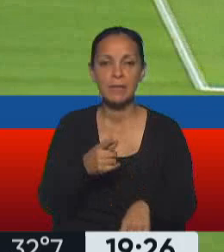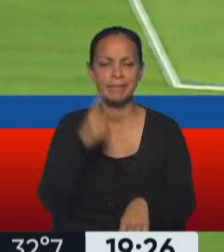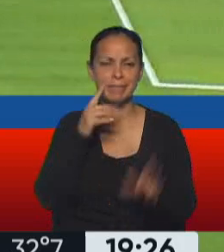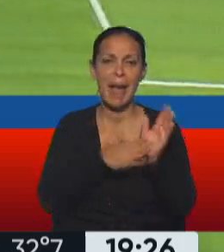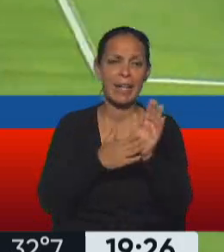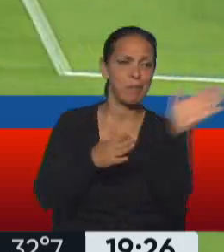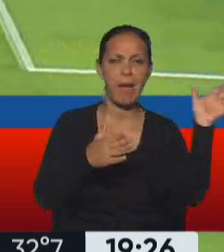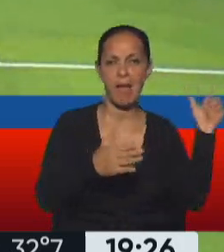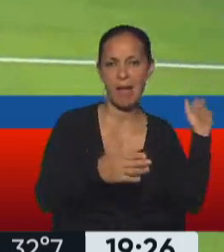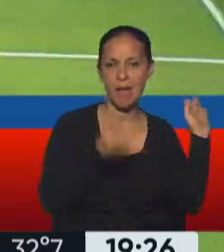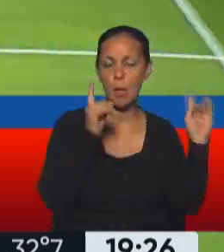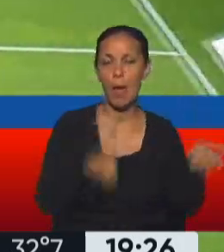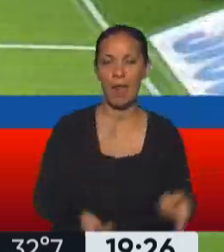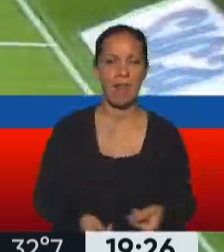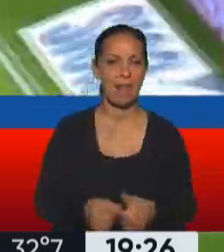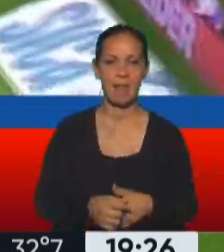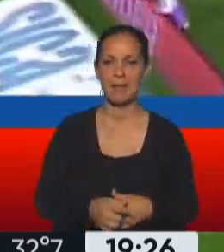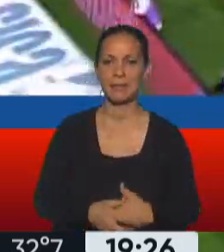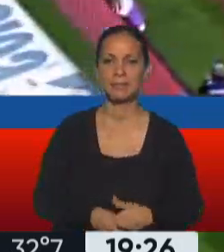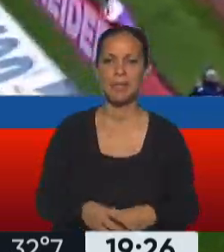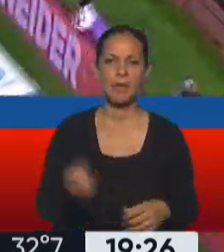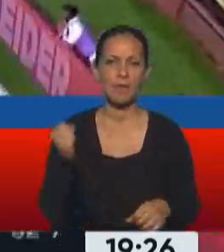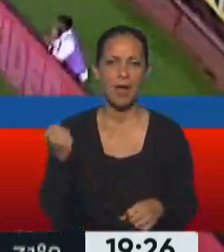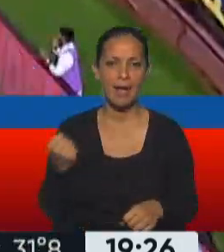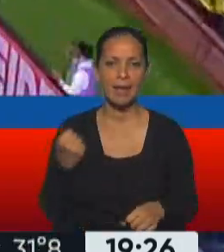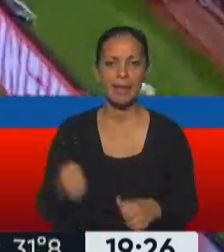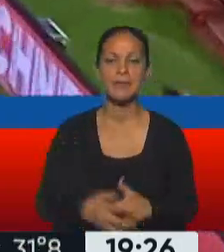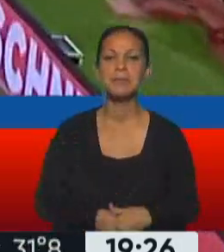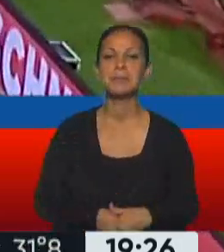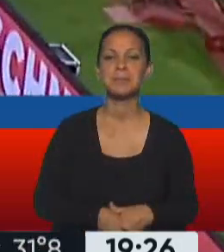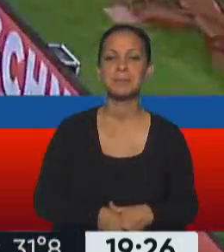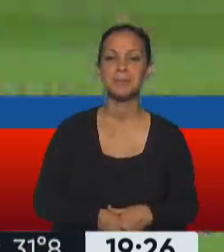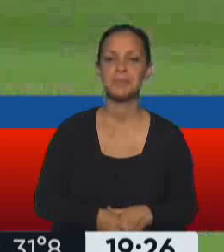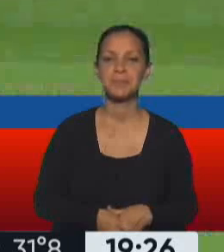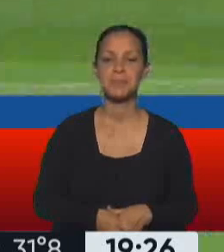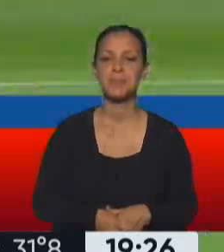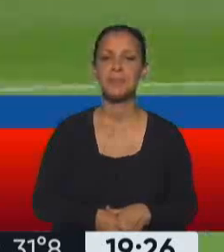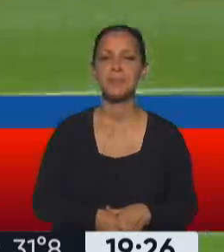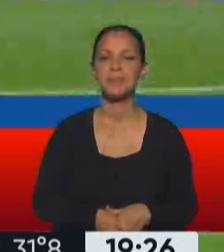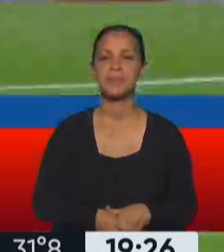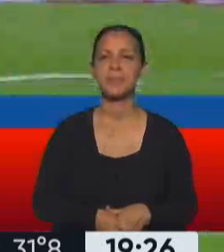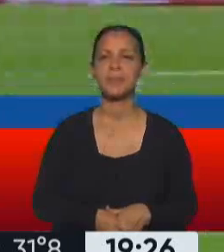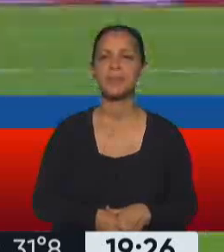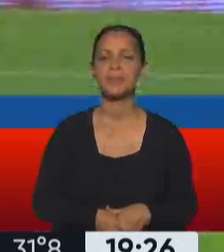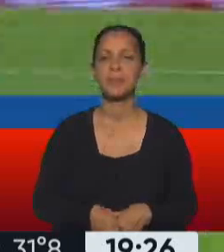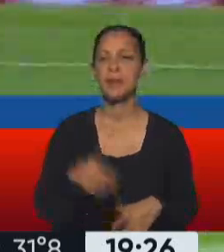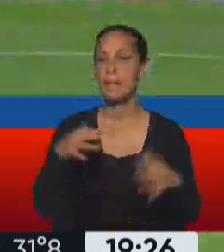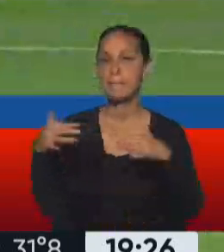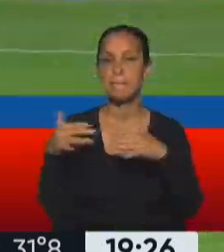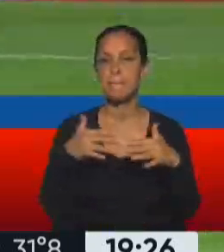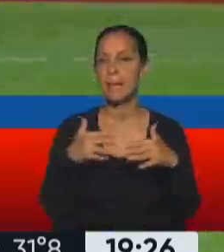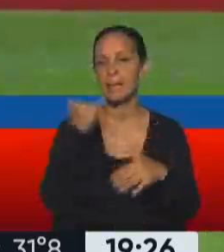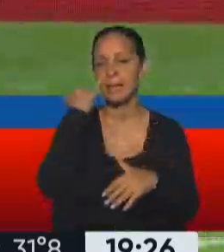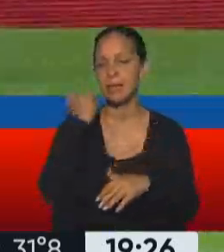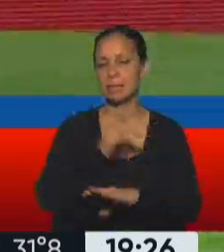arquero, pasa con caño, se mete con potencia, deja a otro defensor en el camino. Palo gol, partido